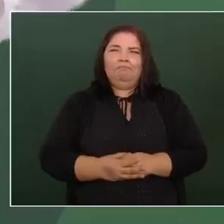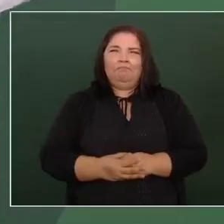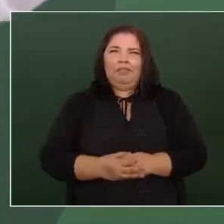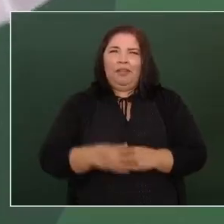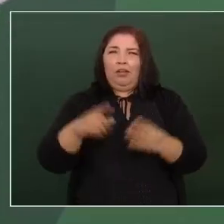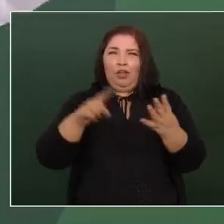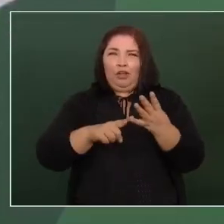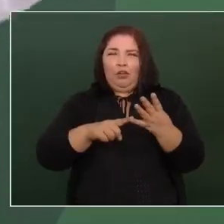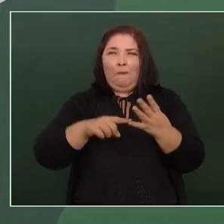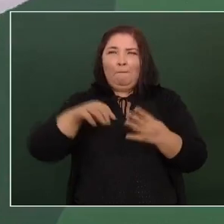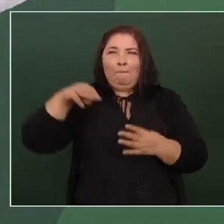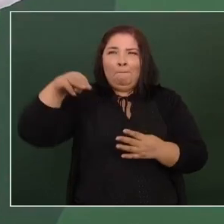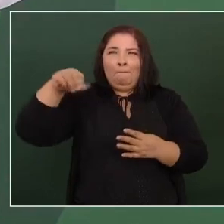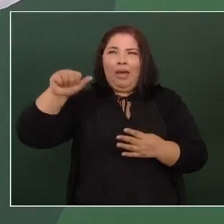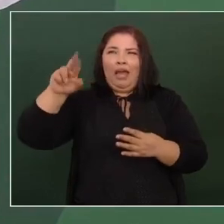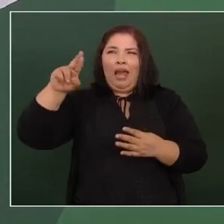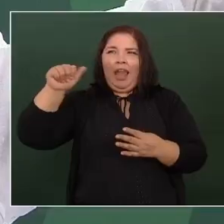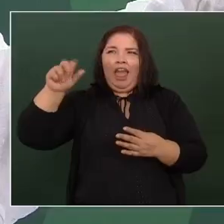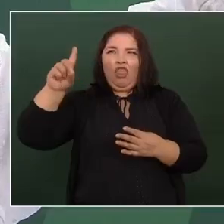Maradona,